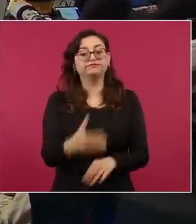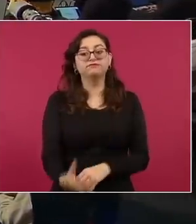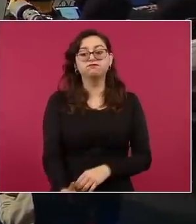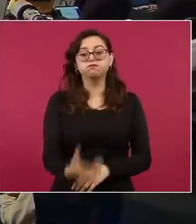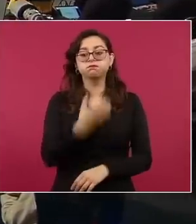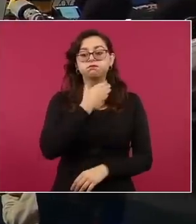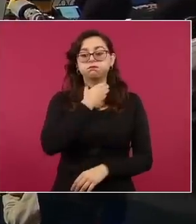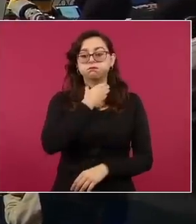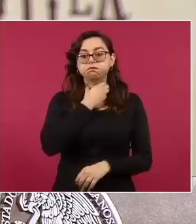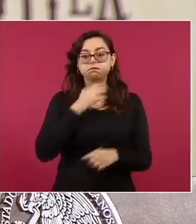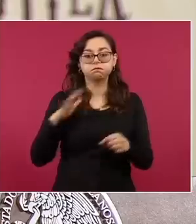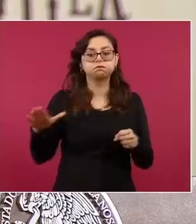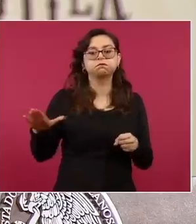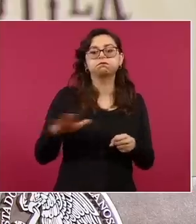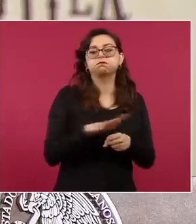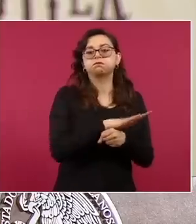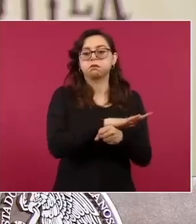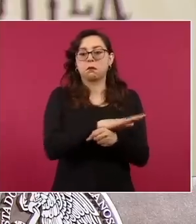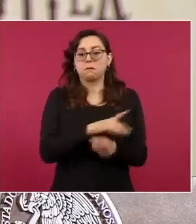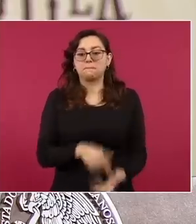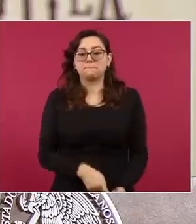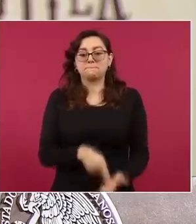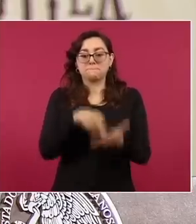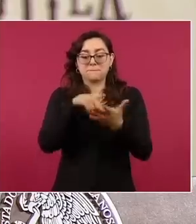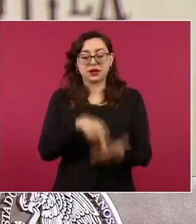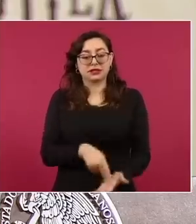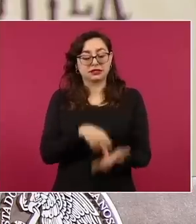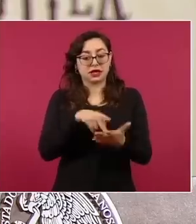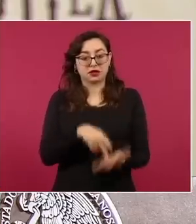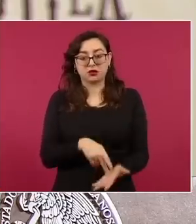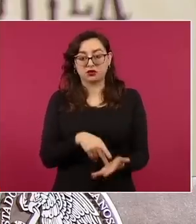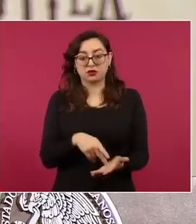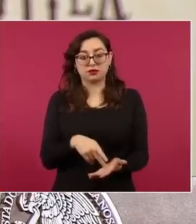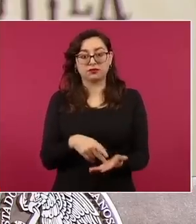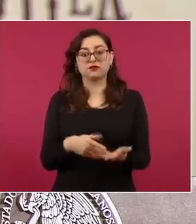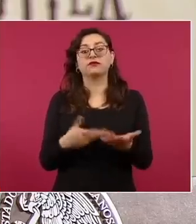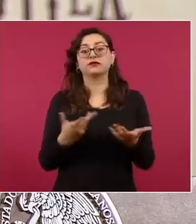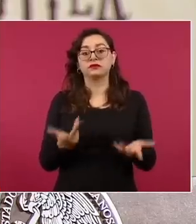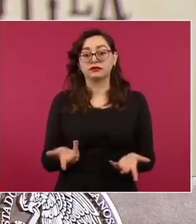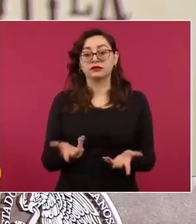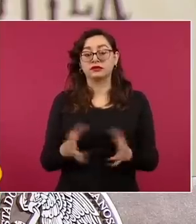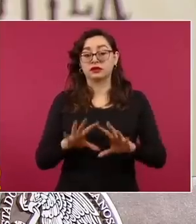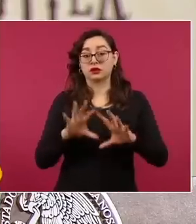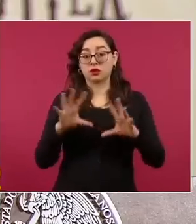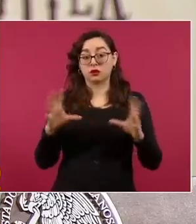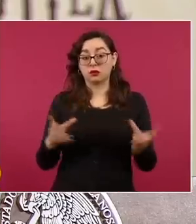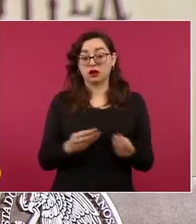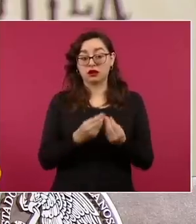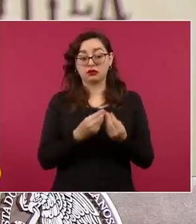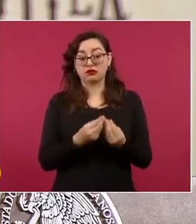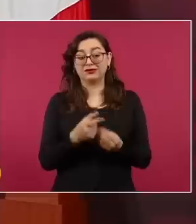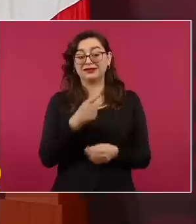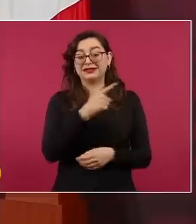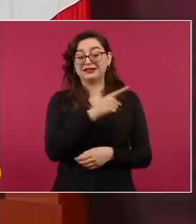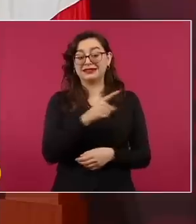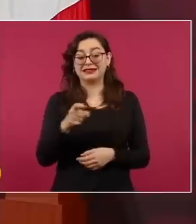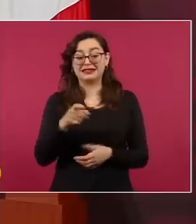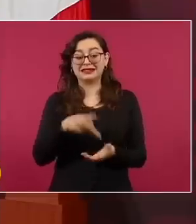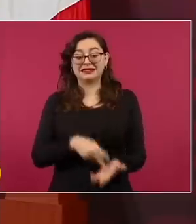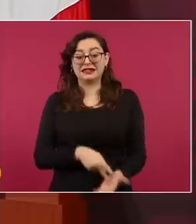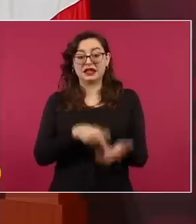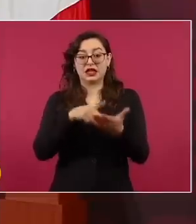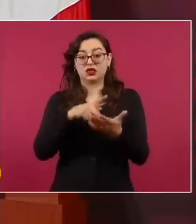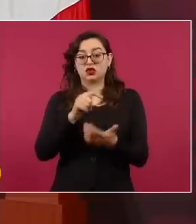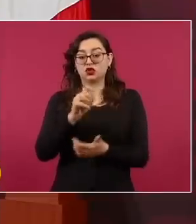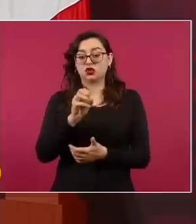volumen que tendrá la carga. Puede llevar las 100 toneladas el avión, pero el volumen que tenga